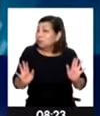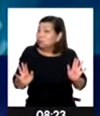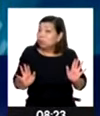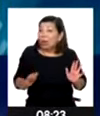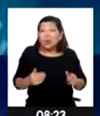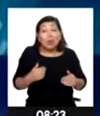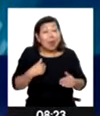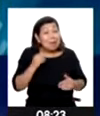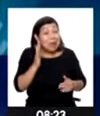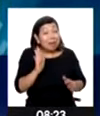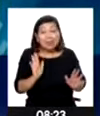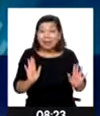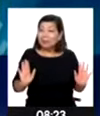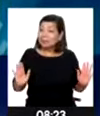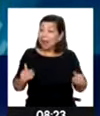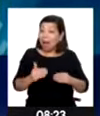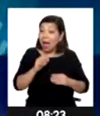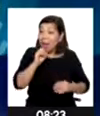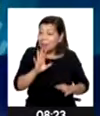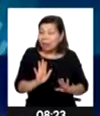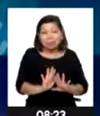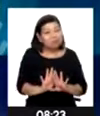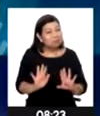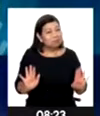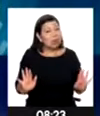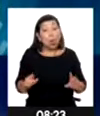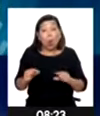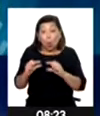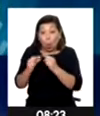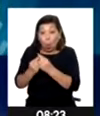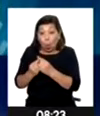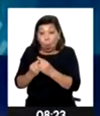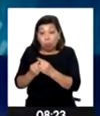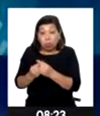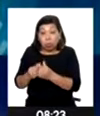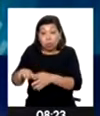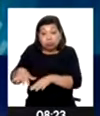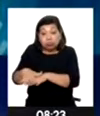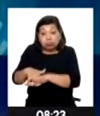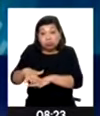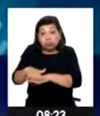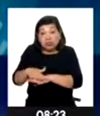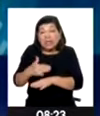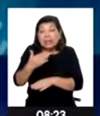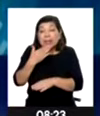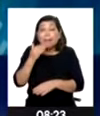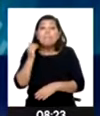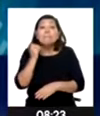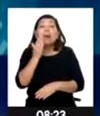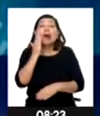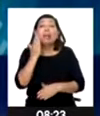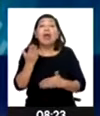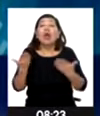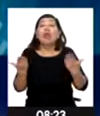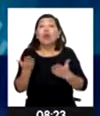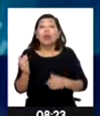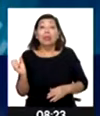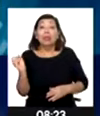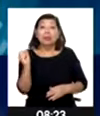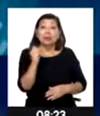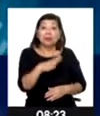ni disponemos ni adelantamos. Es esta junta de clasificación la que decide a dónde